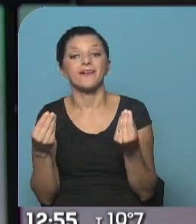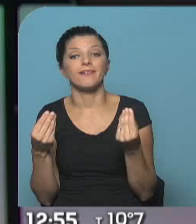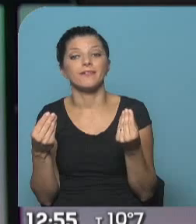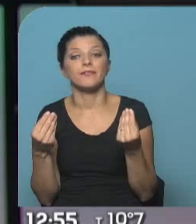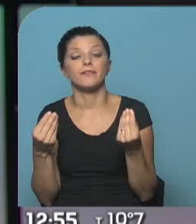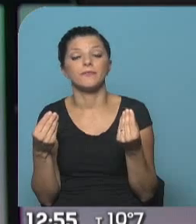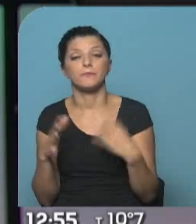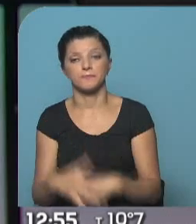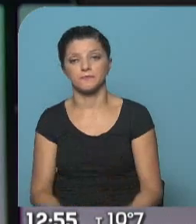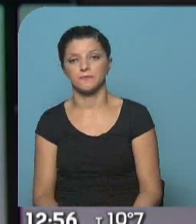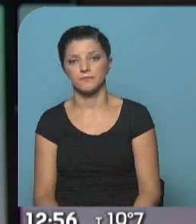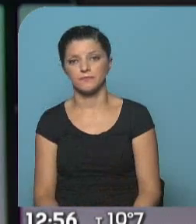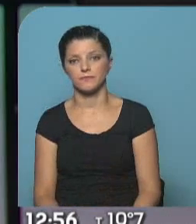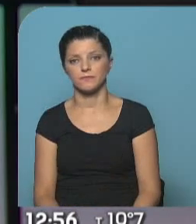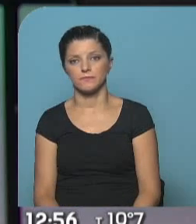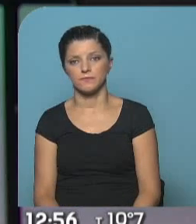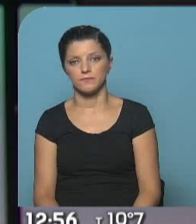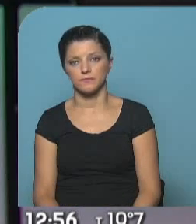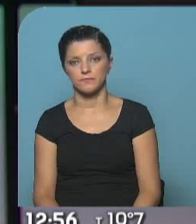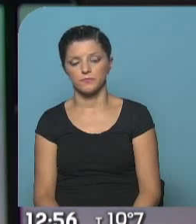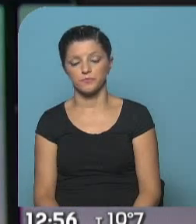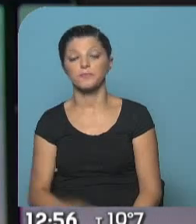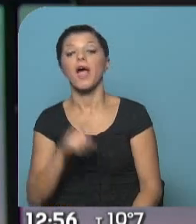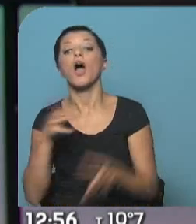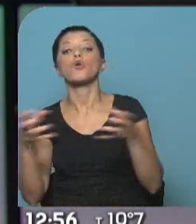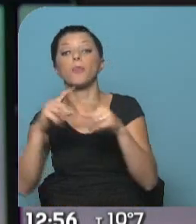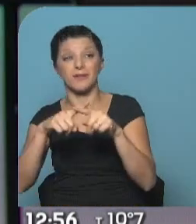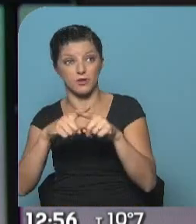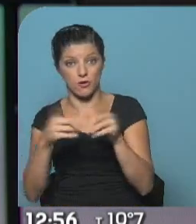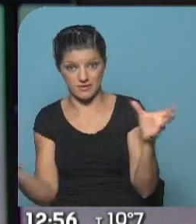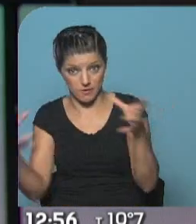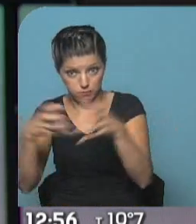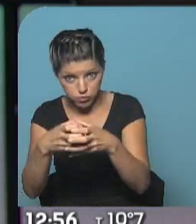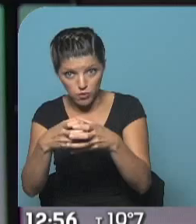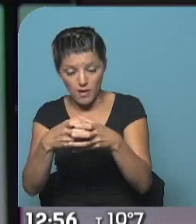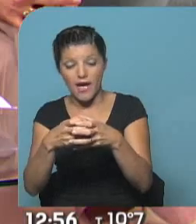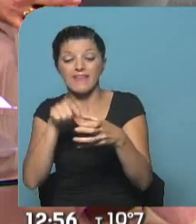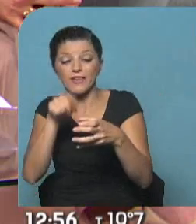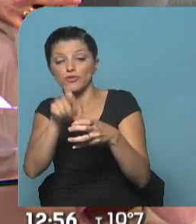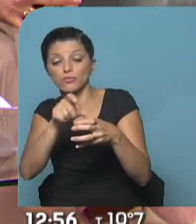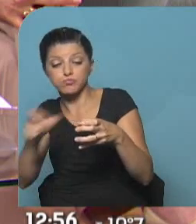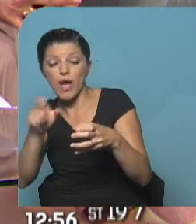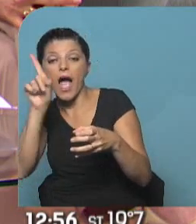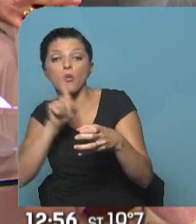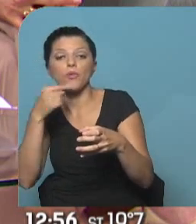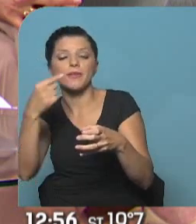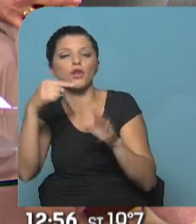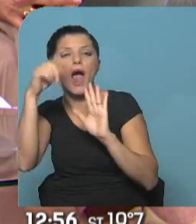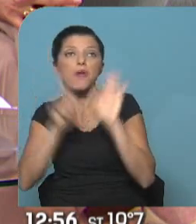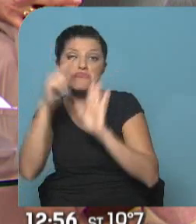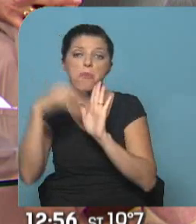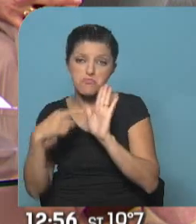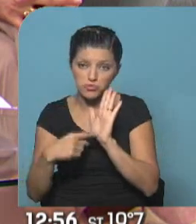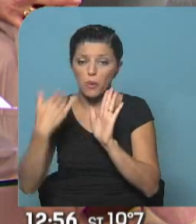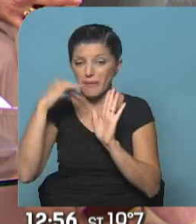otros miembros de la coalición que no se produjo, ¿no? Dijeron, y era prácticamente que los principales puntos estaban acordados, ¿no?